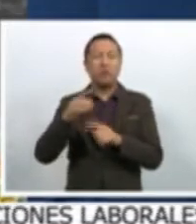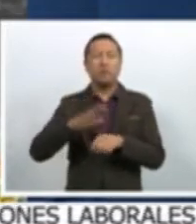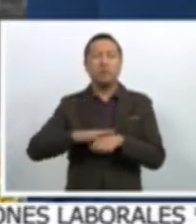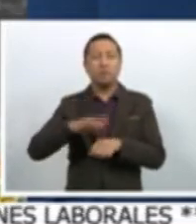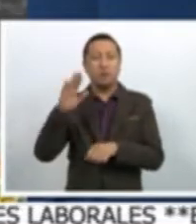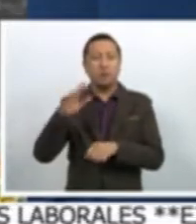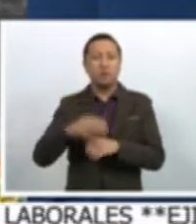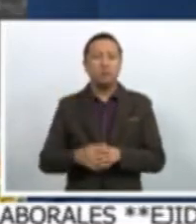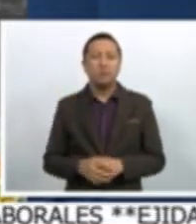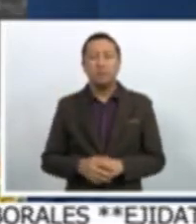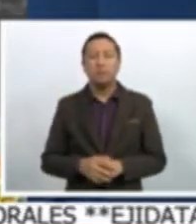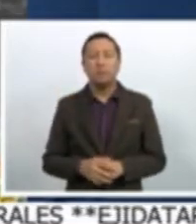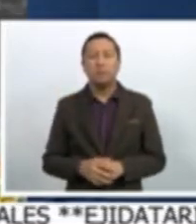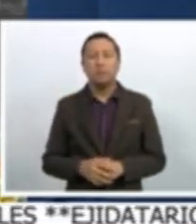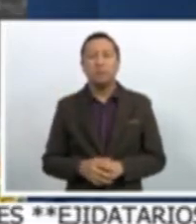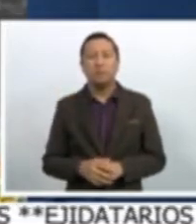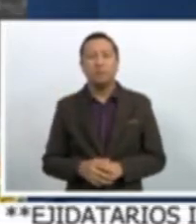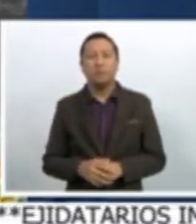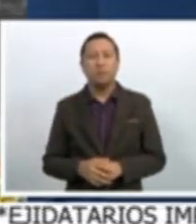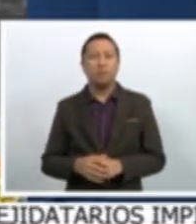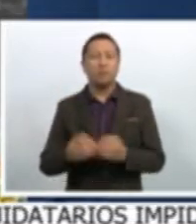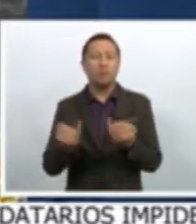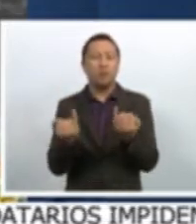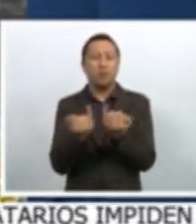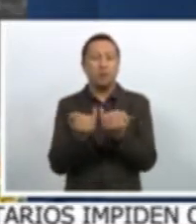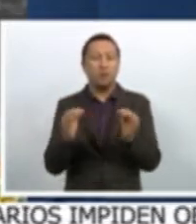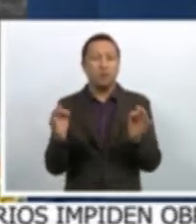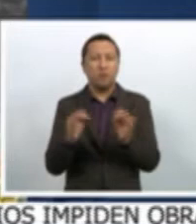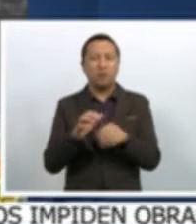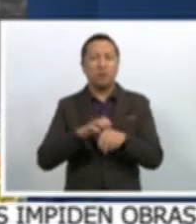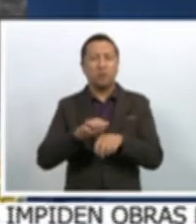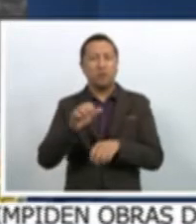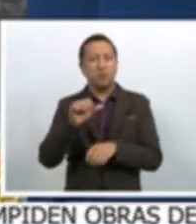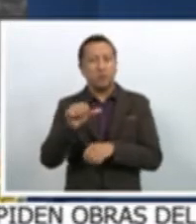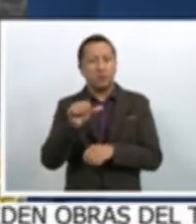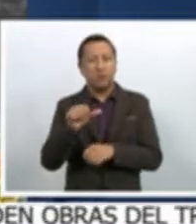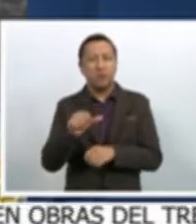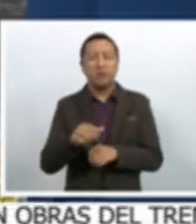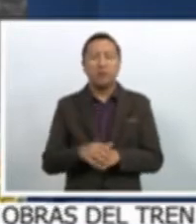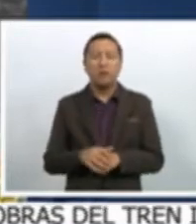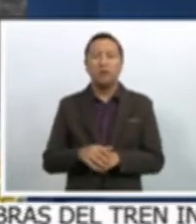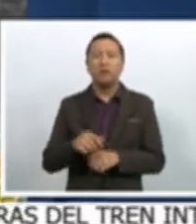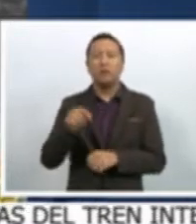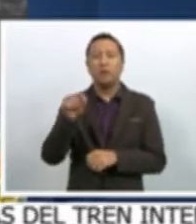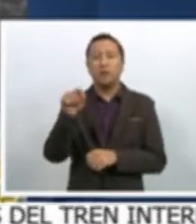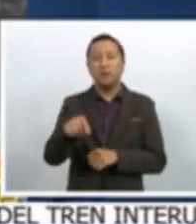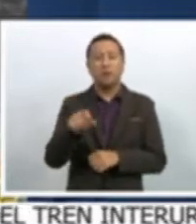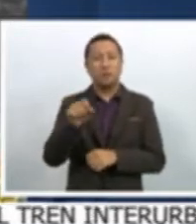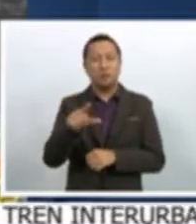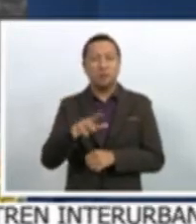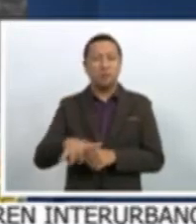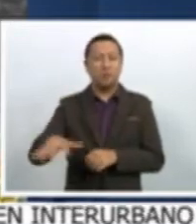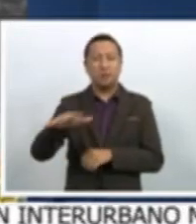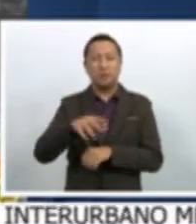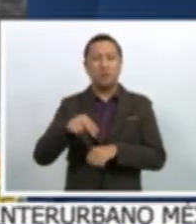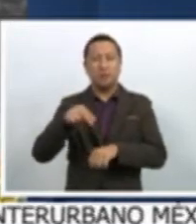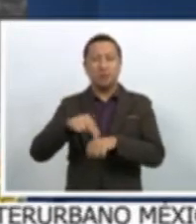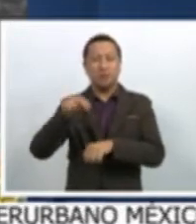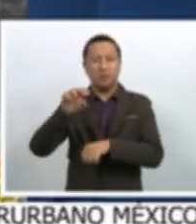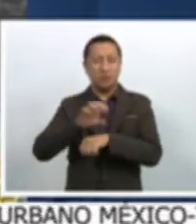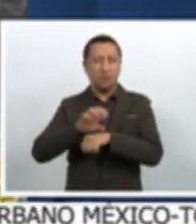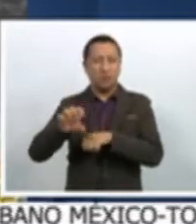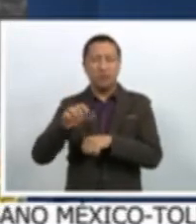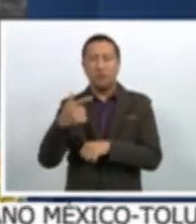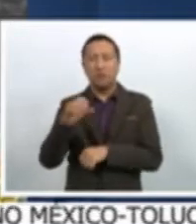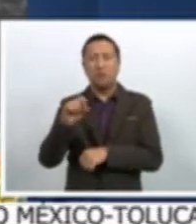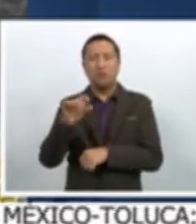día. Por otra parte, le informo también que el frente frío número 16, localizado en superficie y que se ubica en la porción noreste del